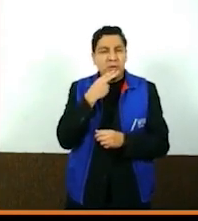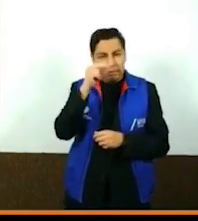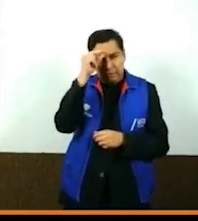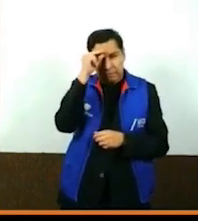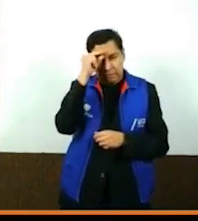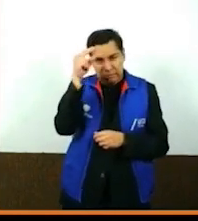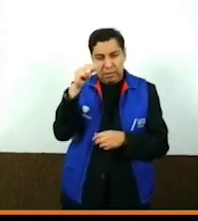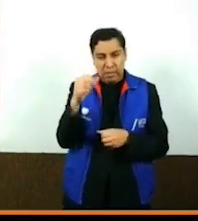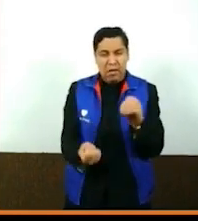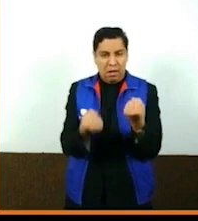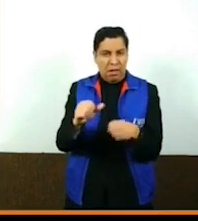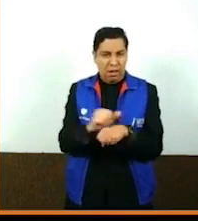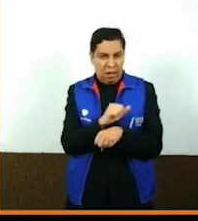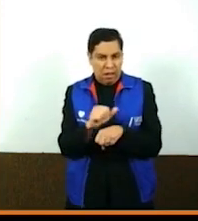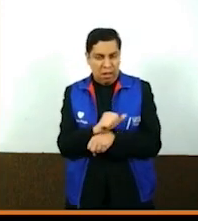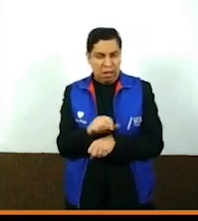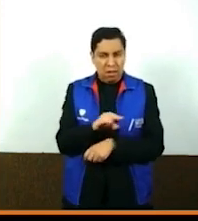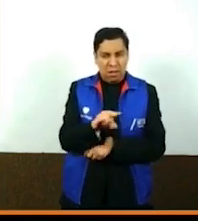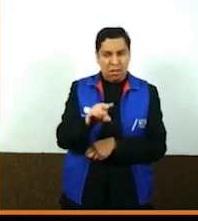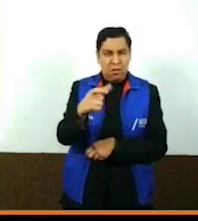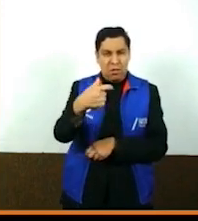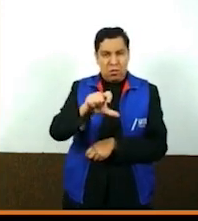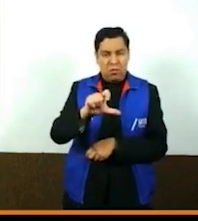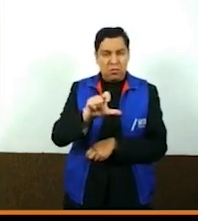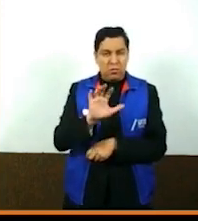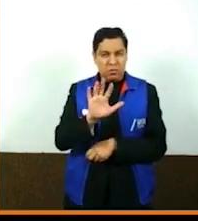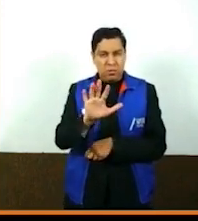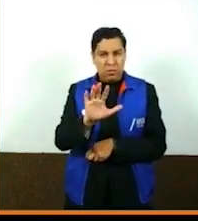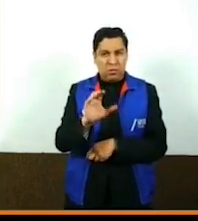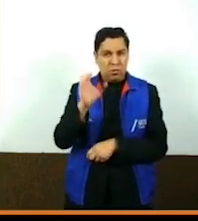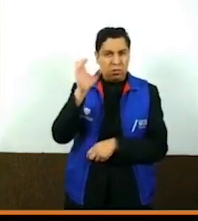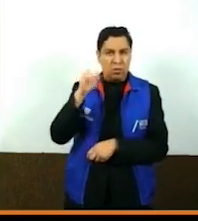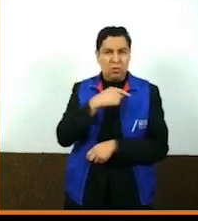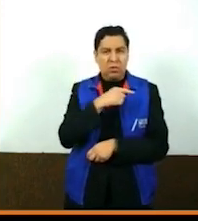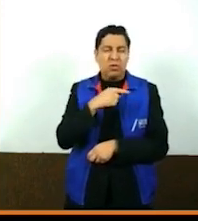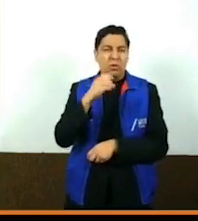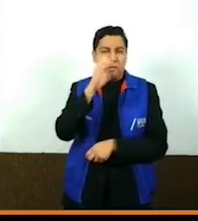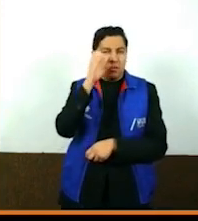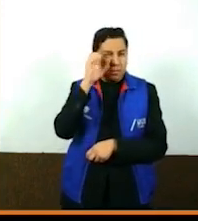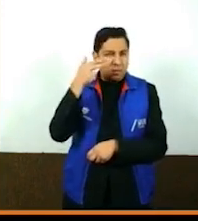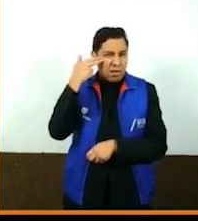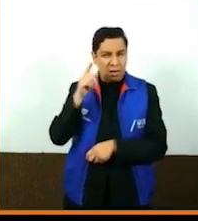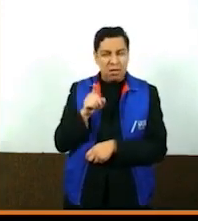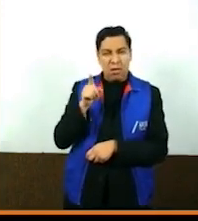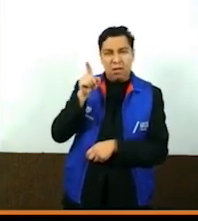Audi Q5 en México, para todo el mundo, a excepción de China, que produce para su propio mercado,